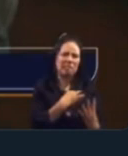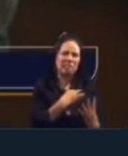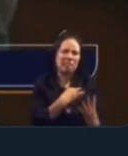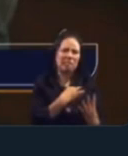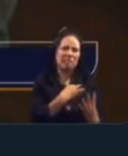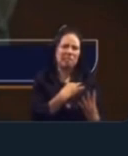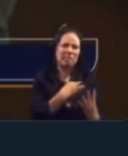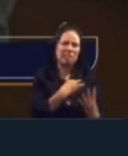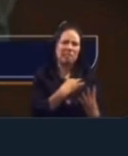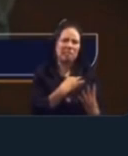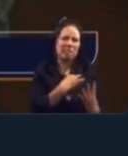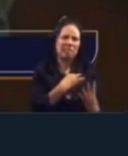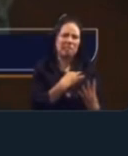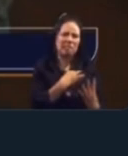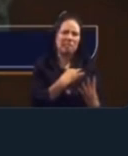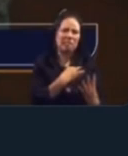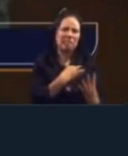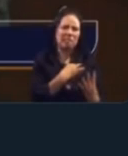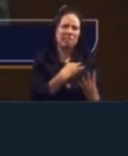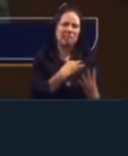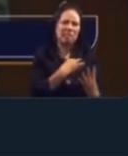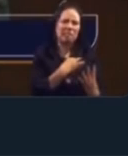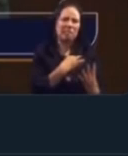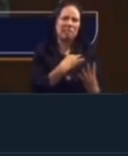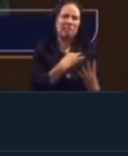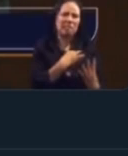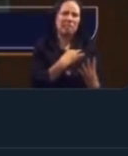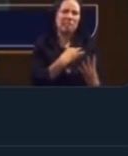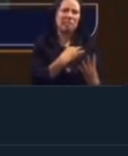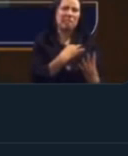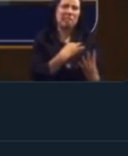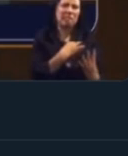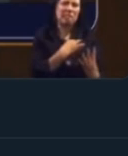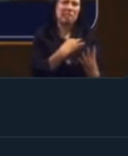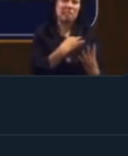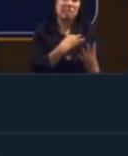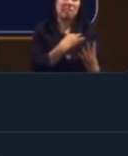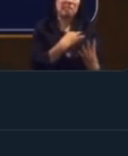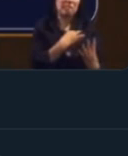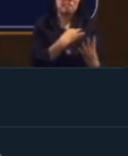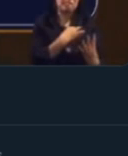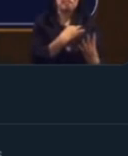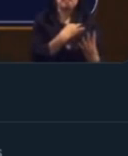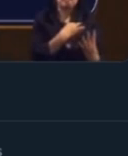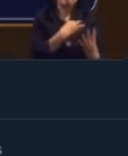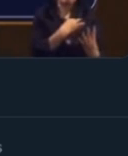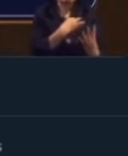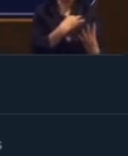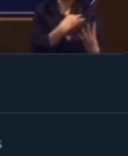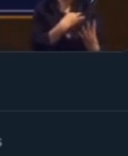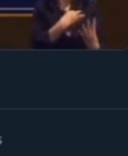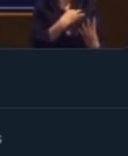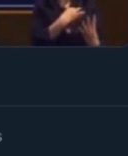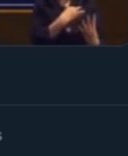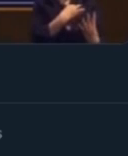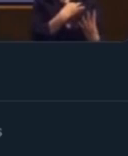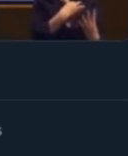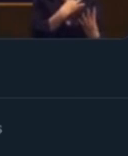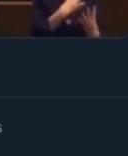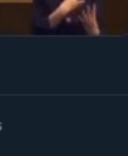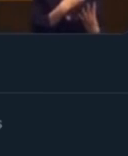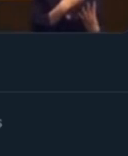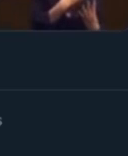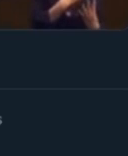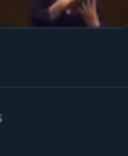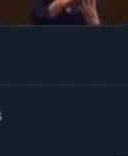hoy ha generado una dificultad económica en buena parte del país la persecución Argos en este discurso no solamente es